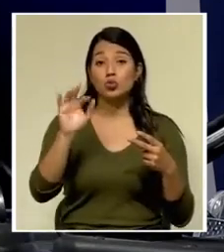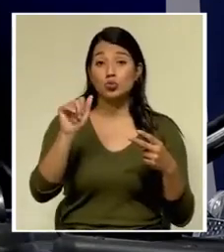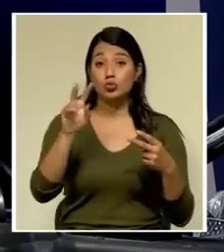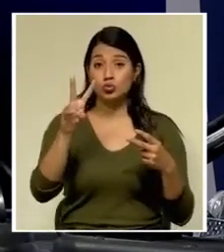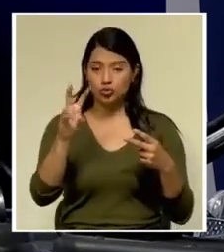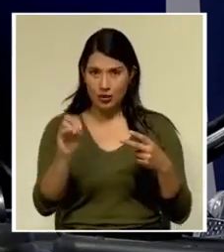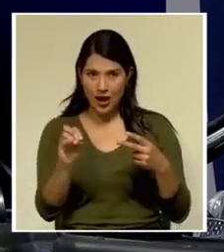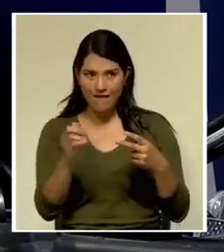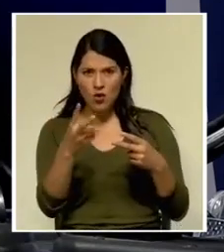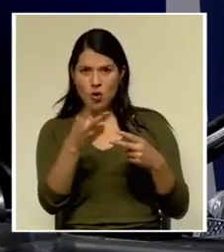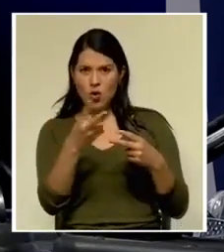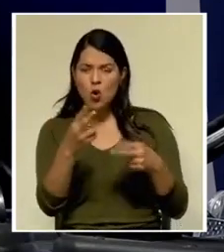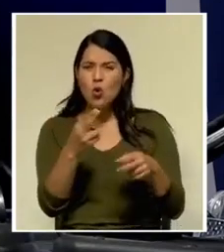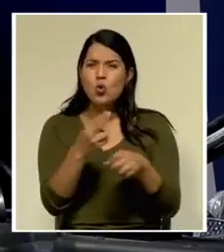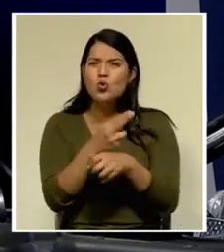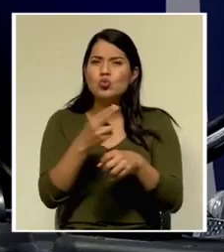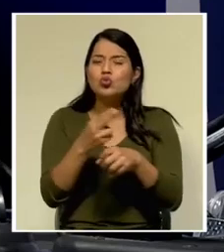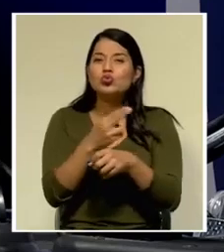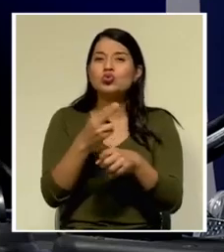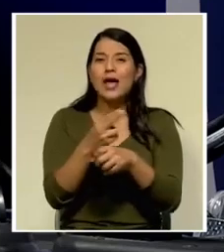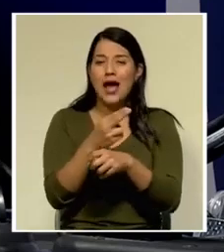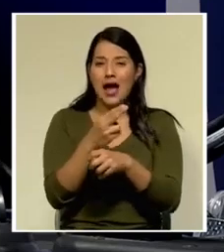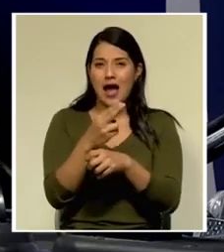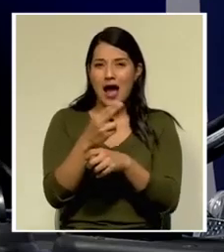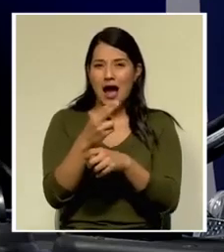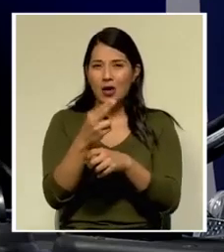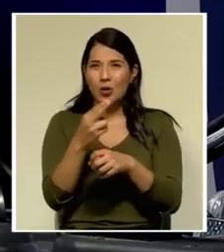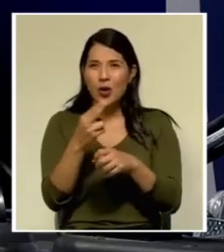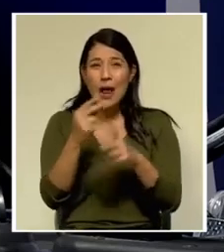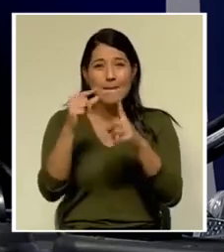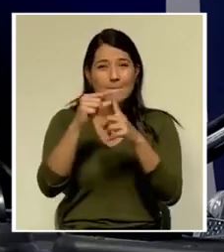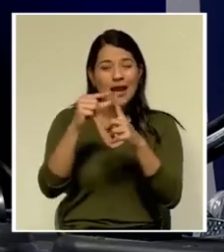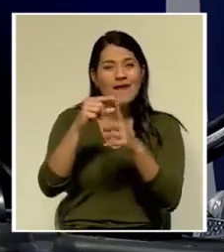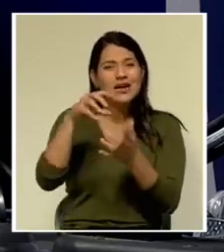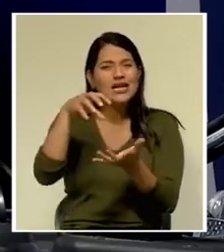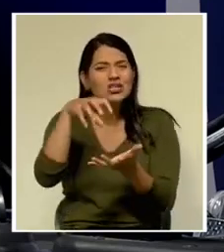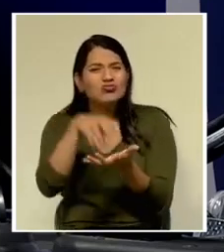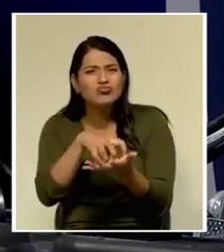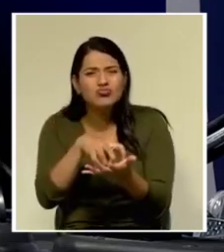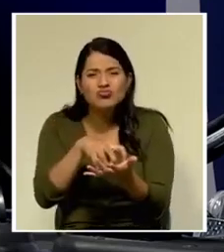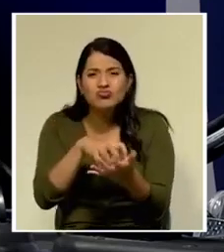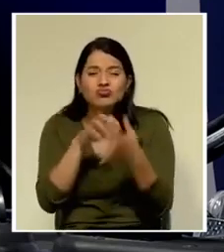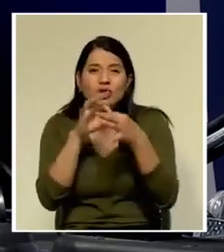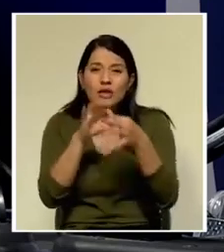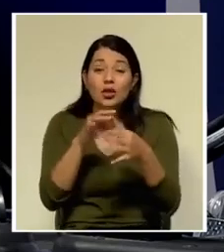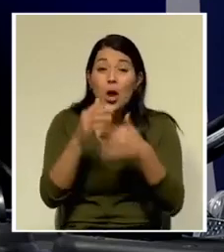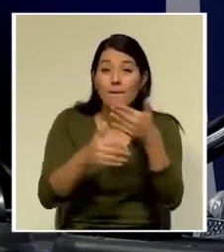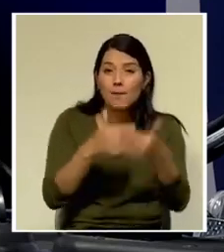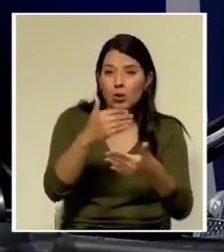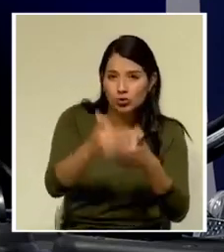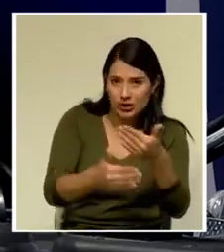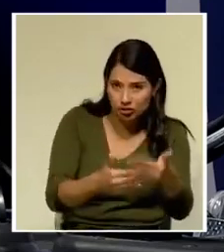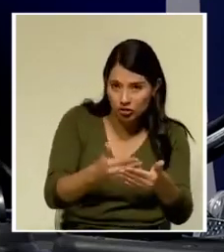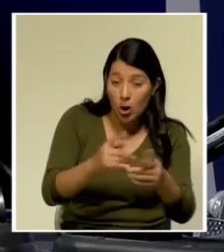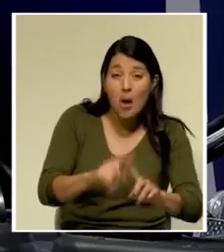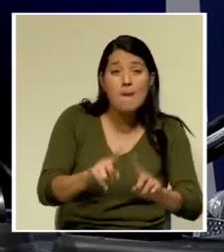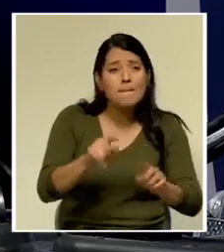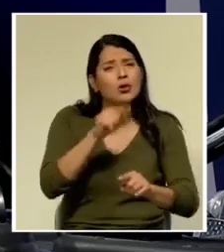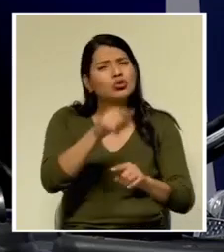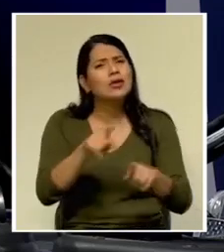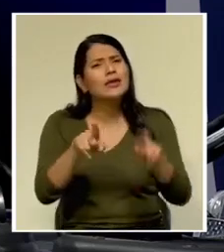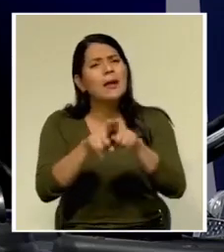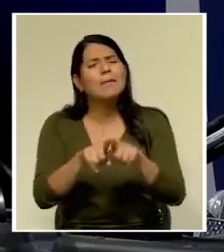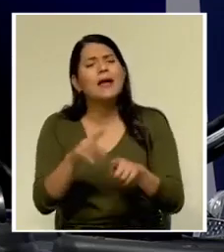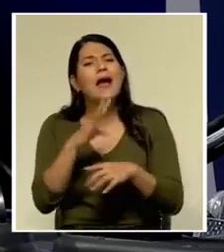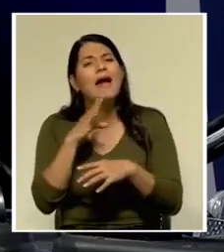utilizado el calificativo de incertidumbre respecto del proceso, pero además también usted hablaba